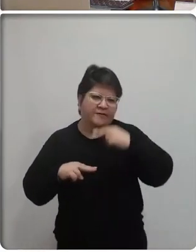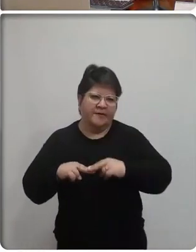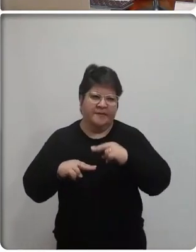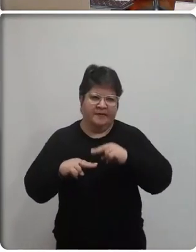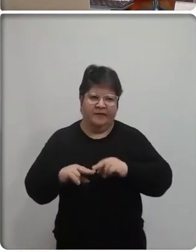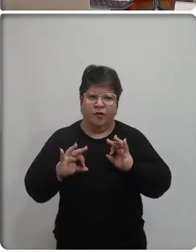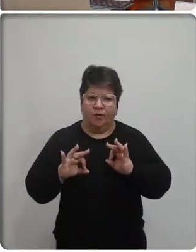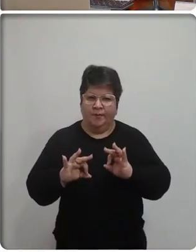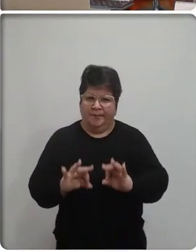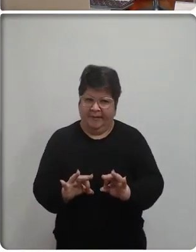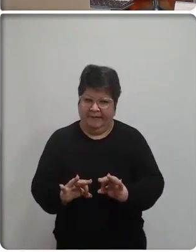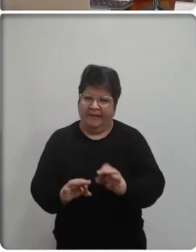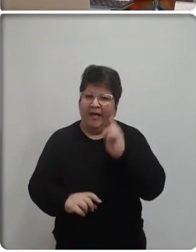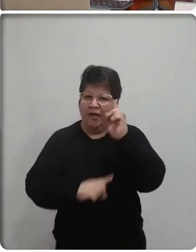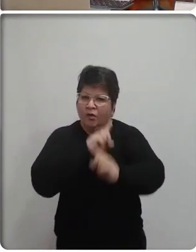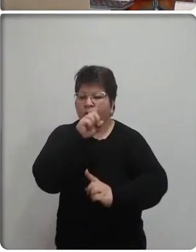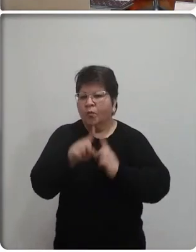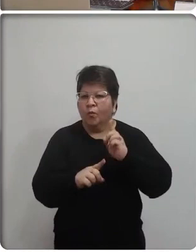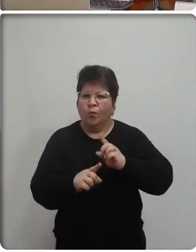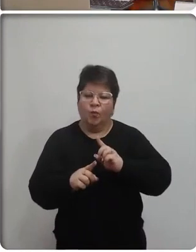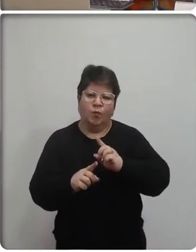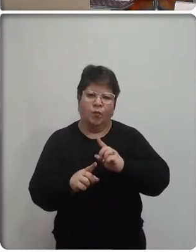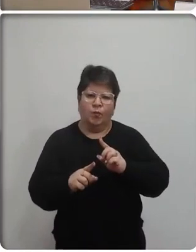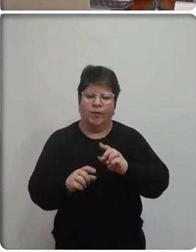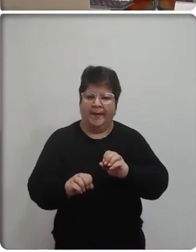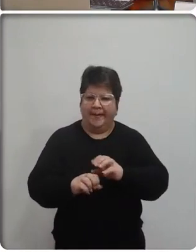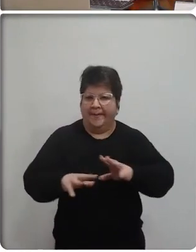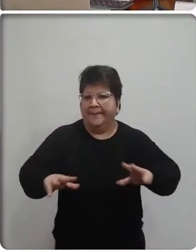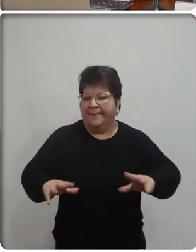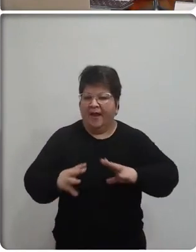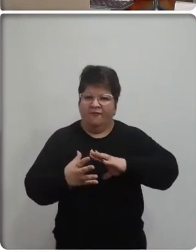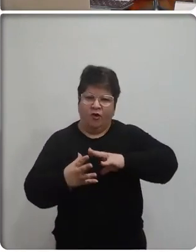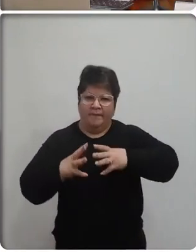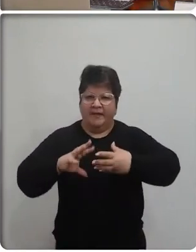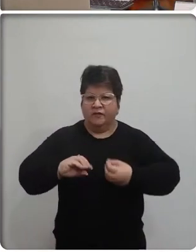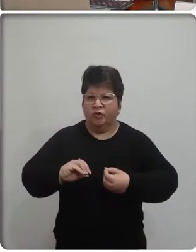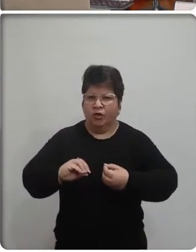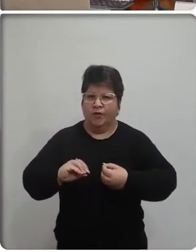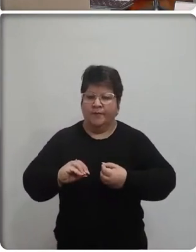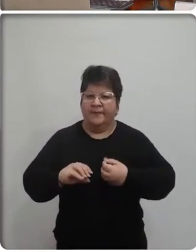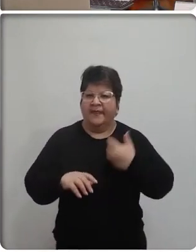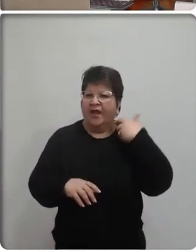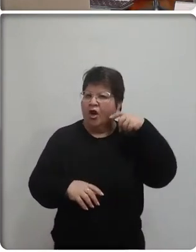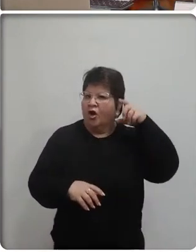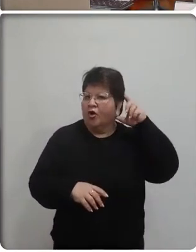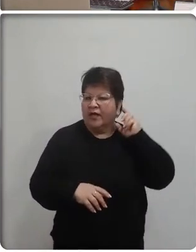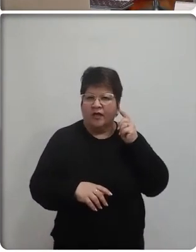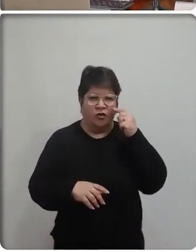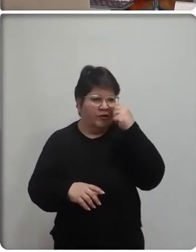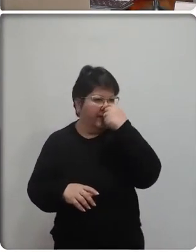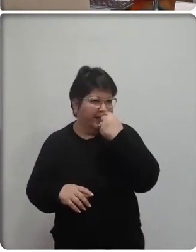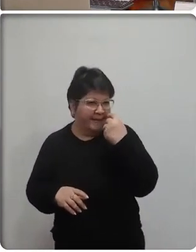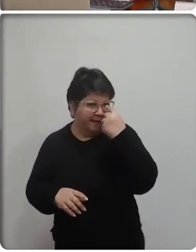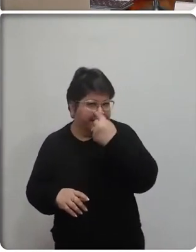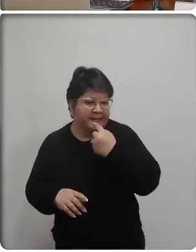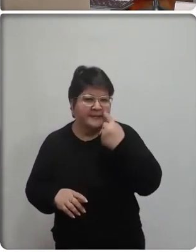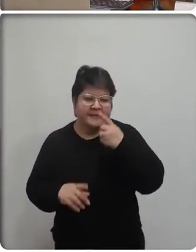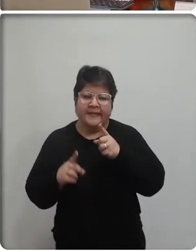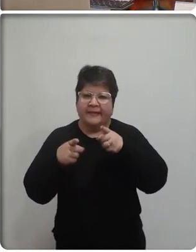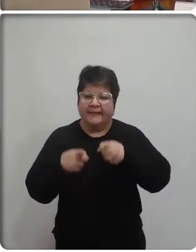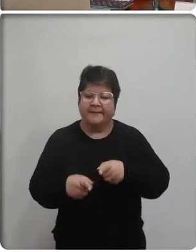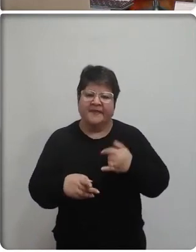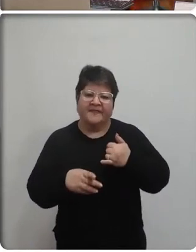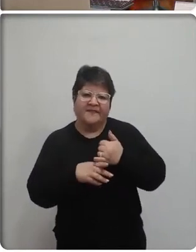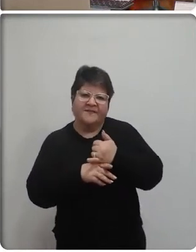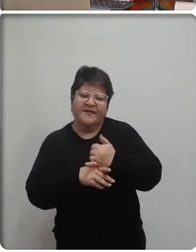hay. Algunas malformaciones de lo que son el oído interno, medio y externo, pabellón auricular y nariz. Y defectos del tubo